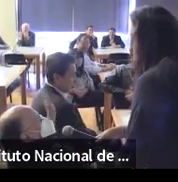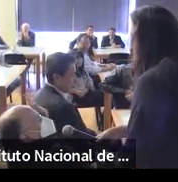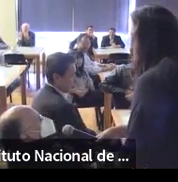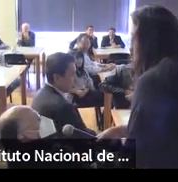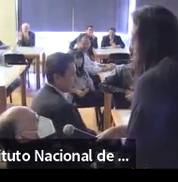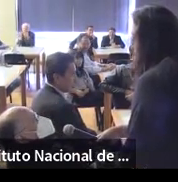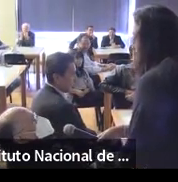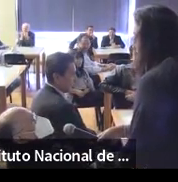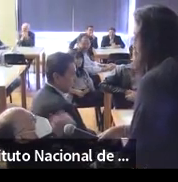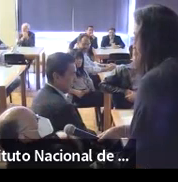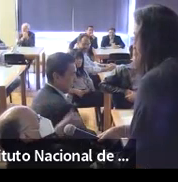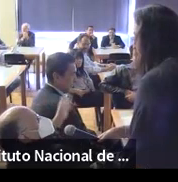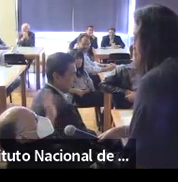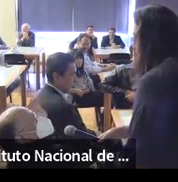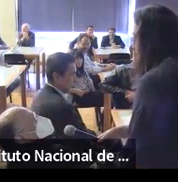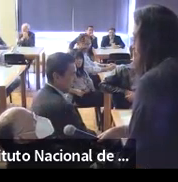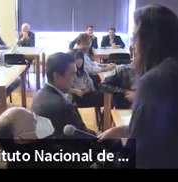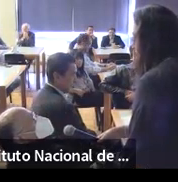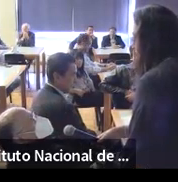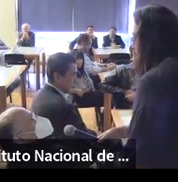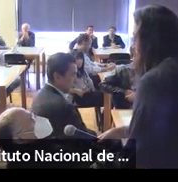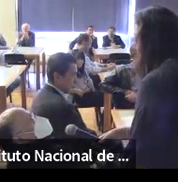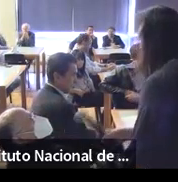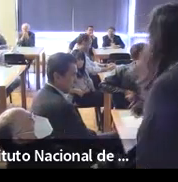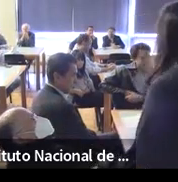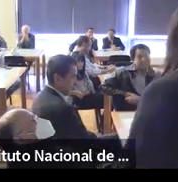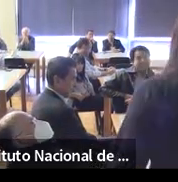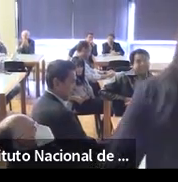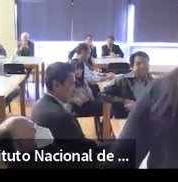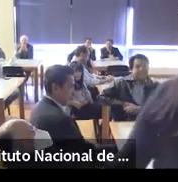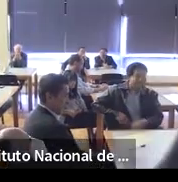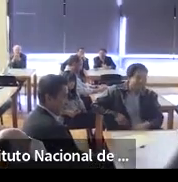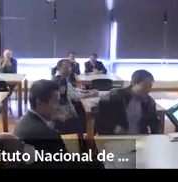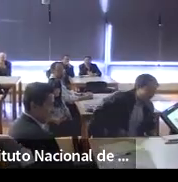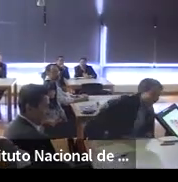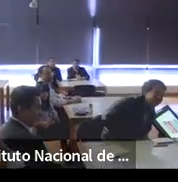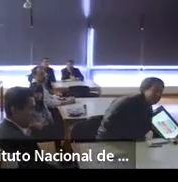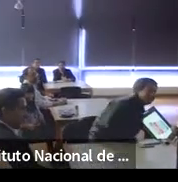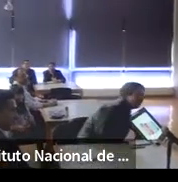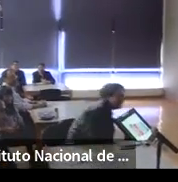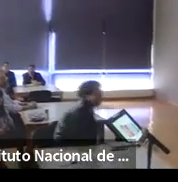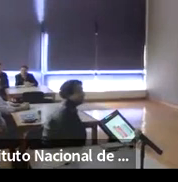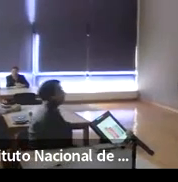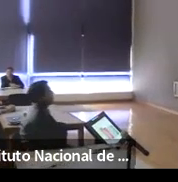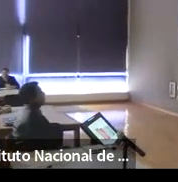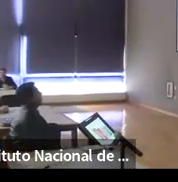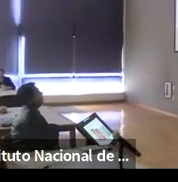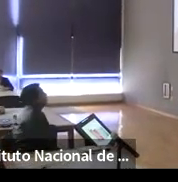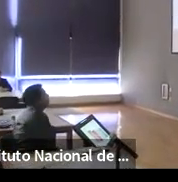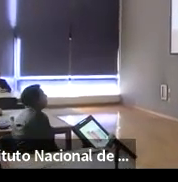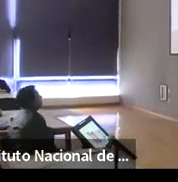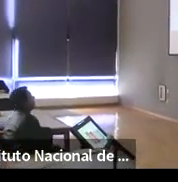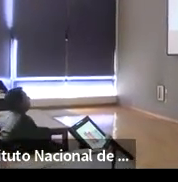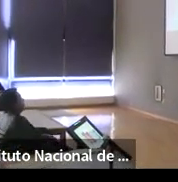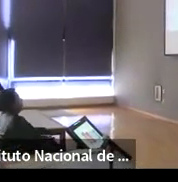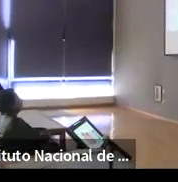cosas que tenemos pendientes No pues estamos muy en contacto para saber qué hacemos Okay fíjense que me da mucho gusto esta respuesta si les voy a explicar